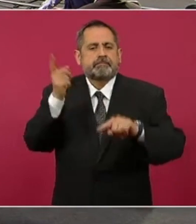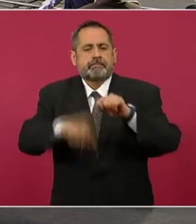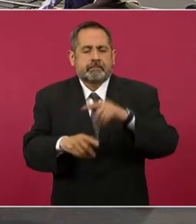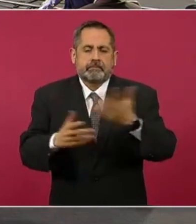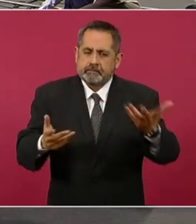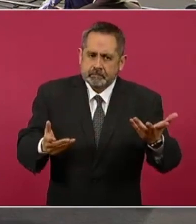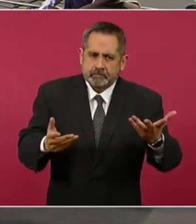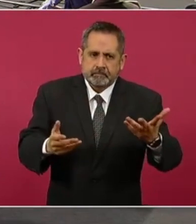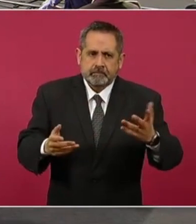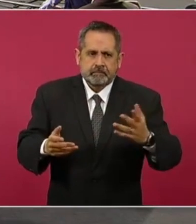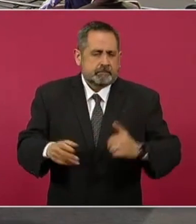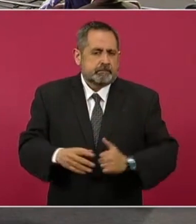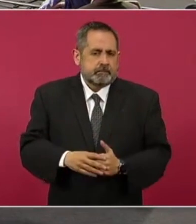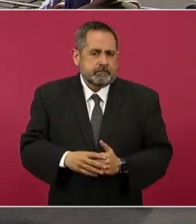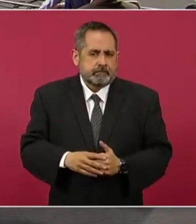a los